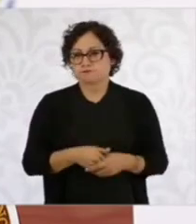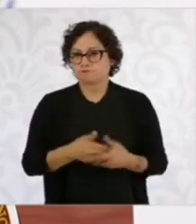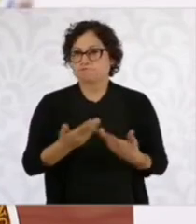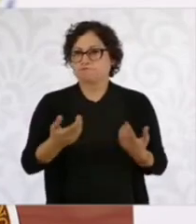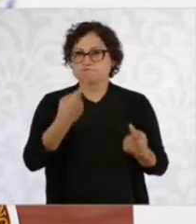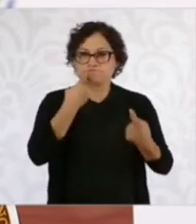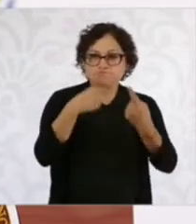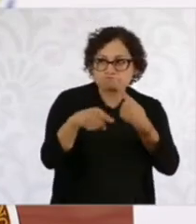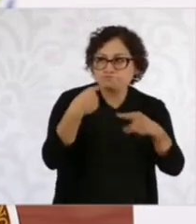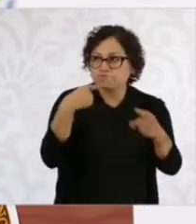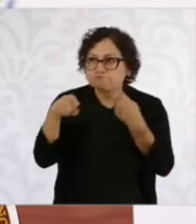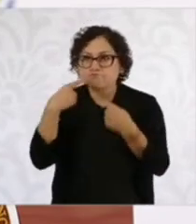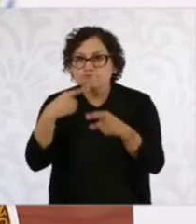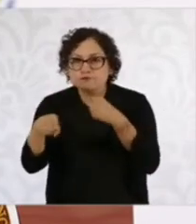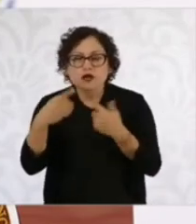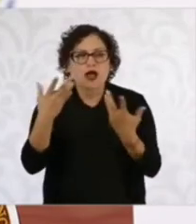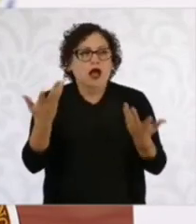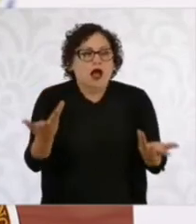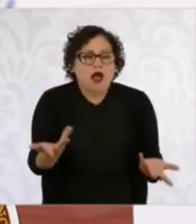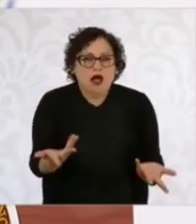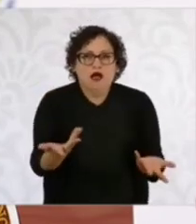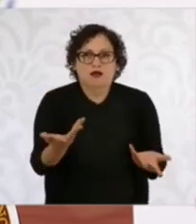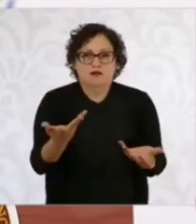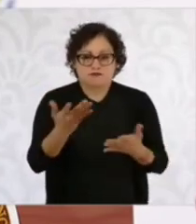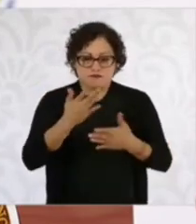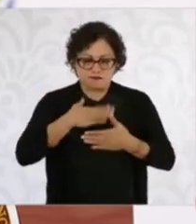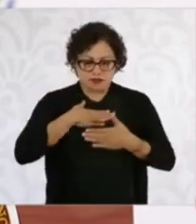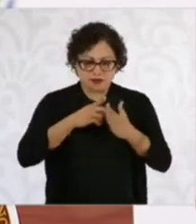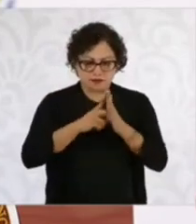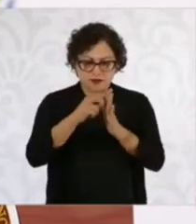Entonces era inexistente su departamento.